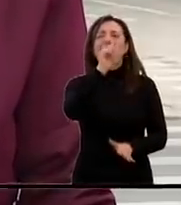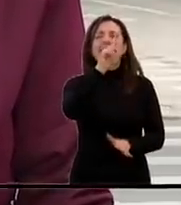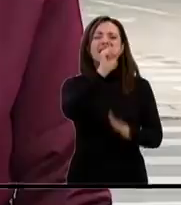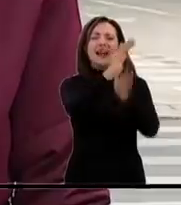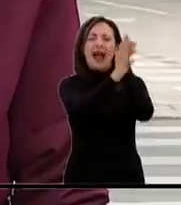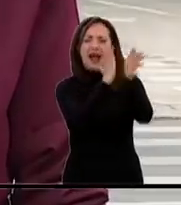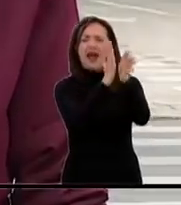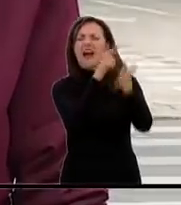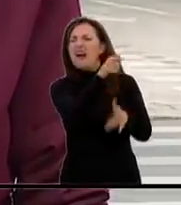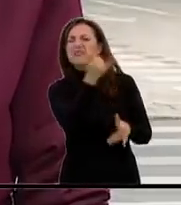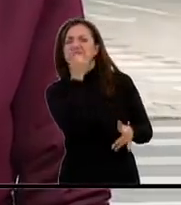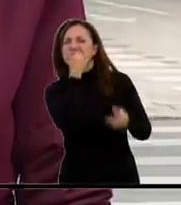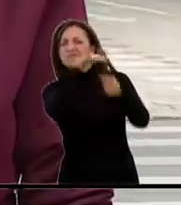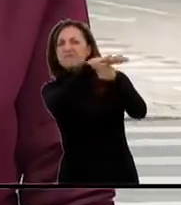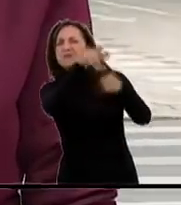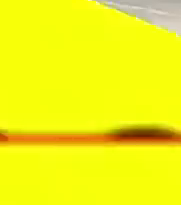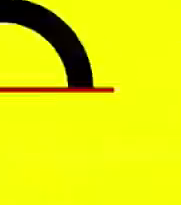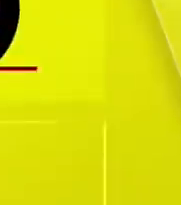de este caso. Erika.